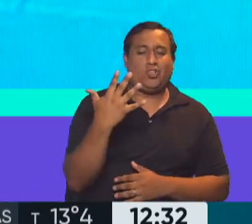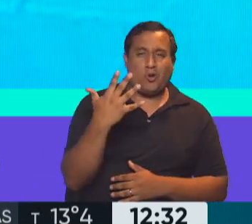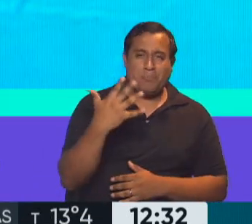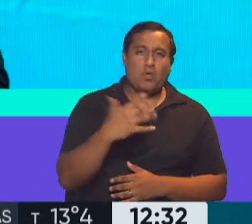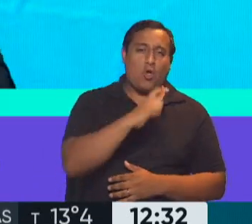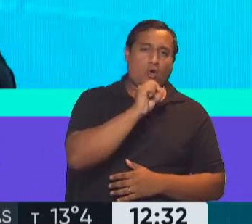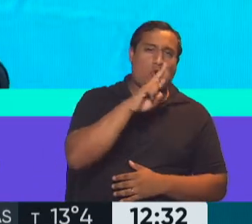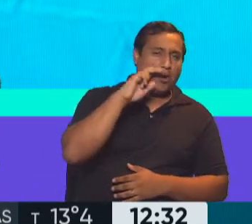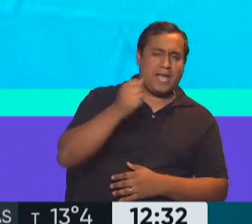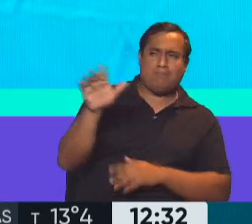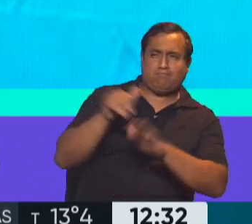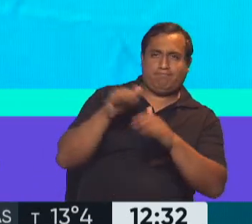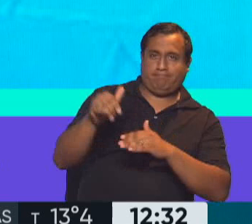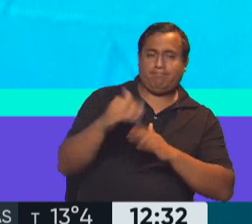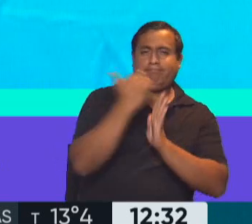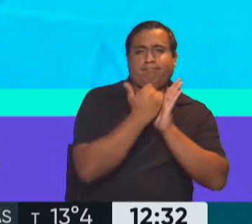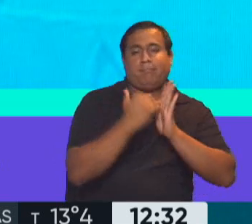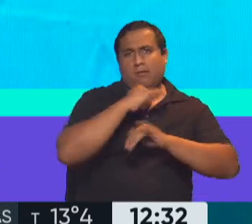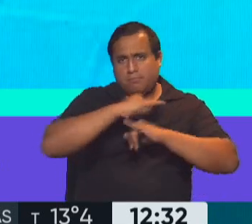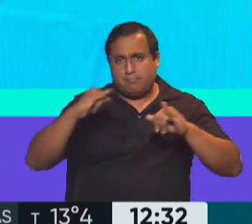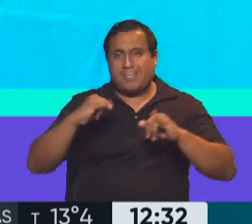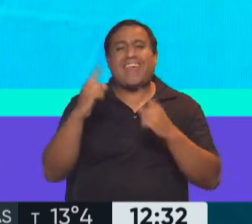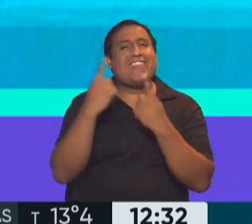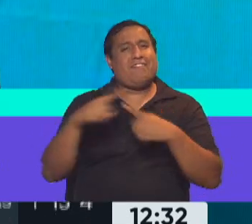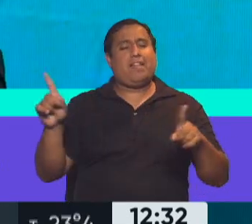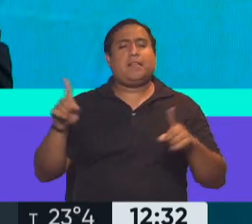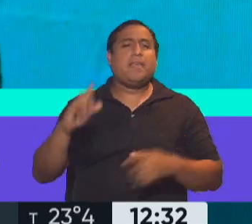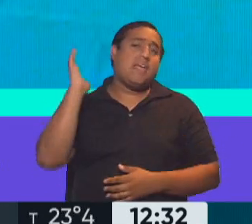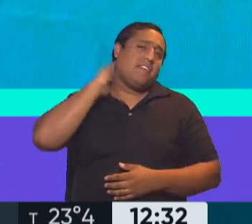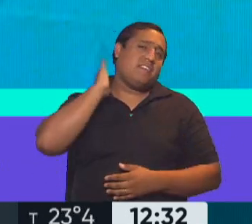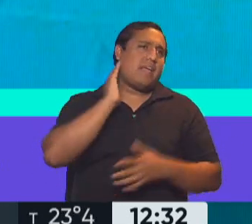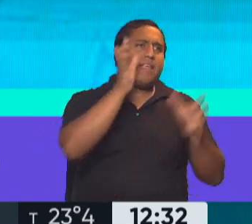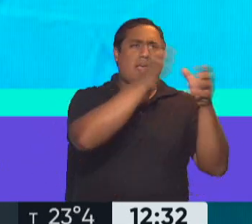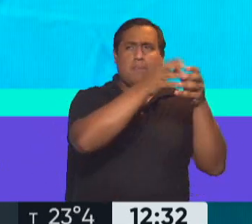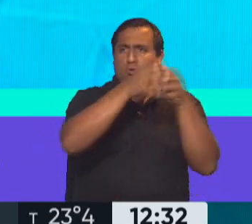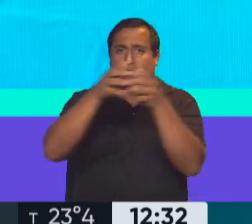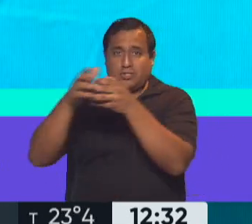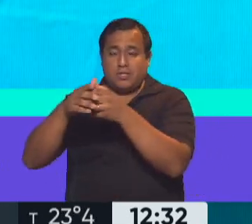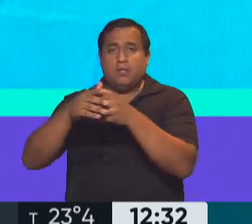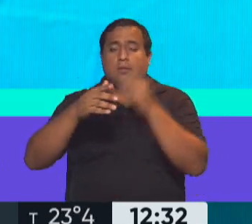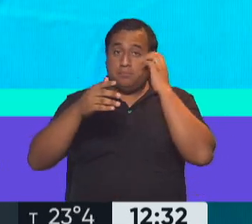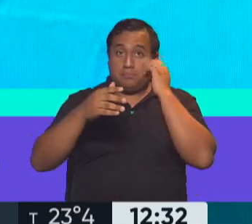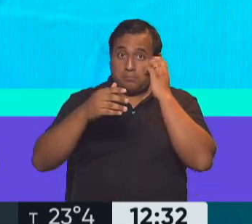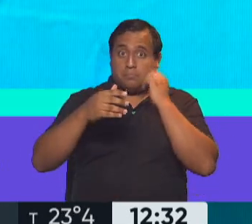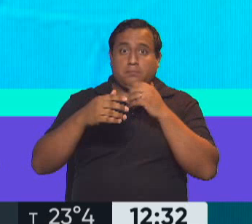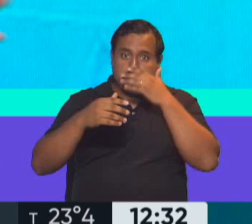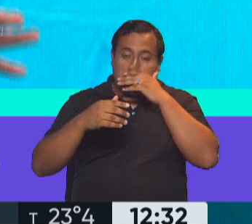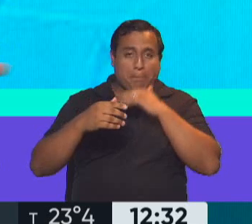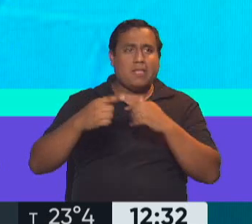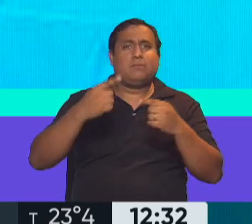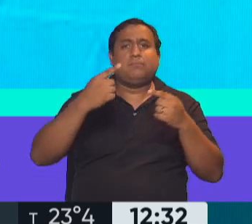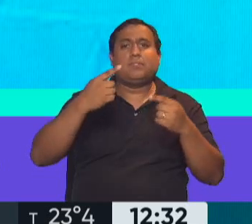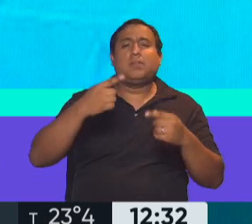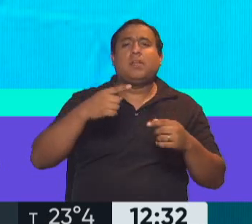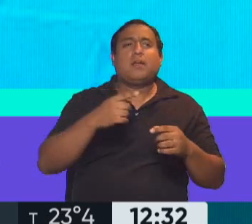Coria, una Copa Davis que va a tener un formato diferente, son 16 equipos sí. que se van a enfrentar en una etapa final en 4 sedes,